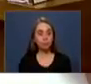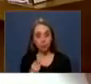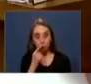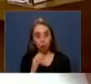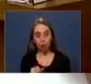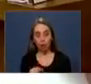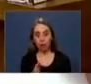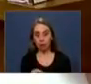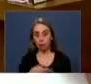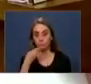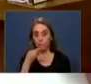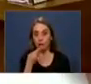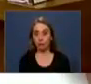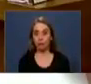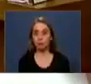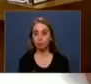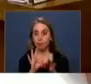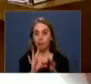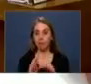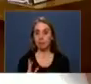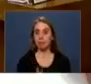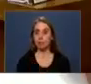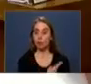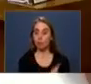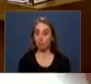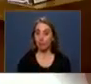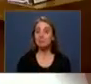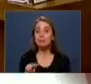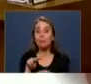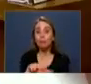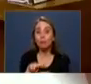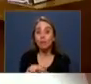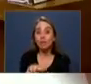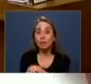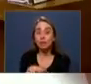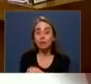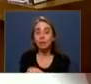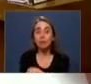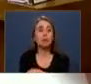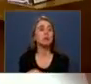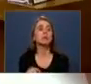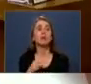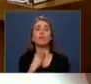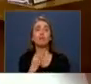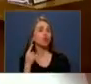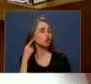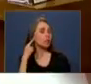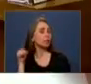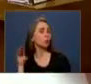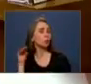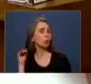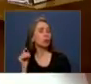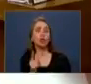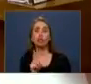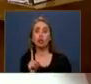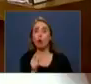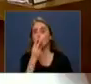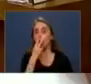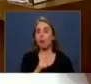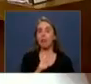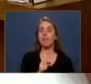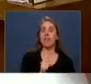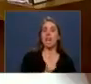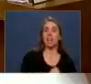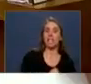Yo no veo. Pueden haber algunos que tengan privilegio, pero no nos metan a todos en el mismo saco. Pero discúlpeme, perdón,